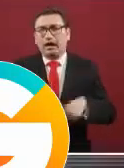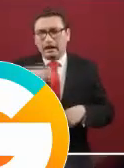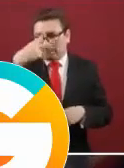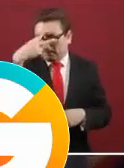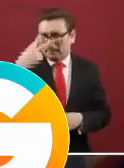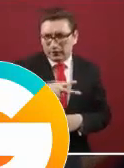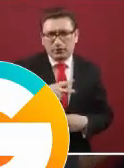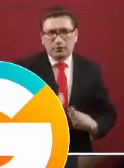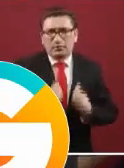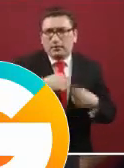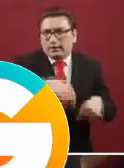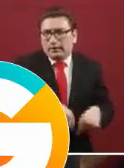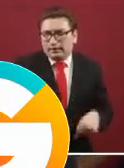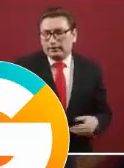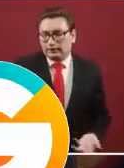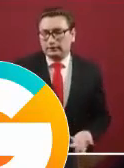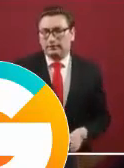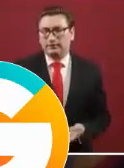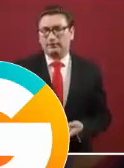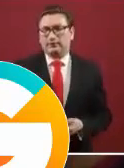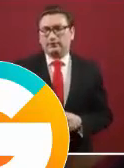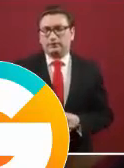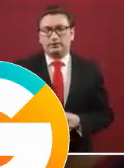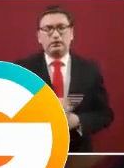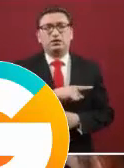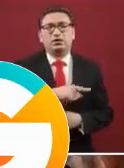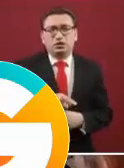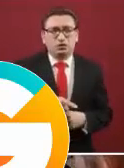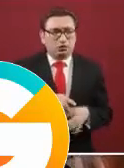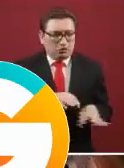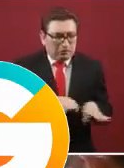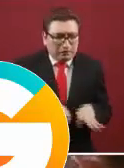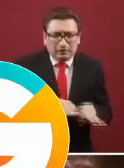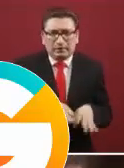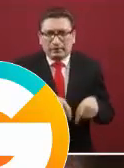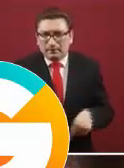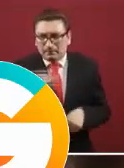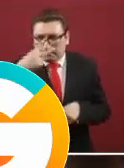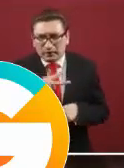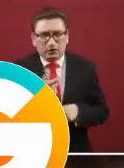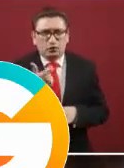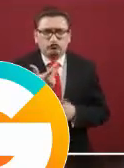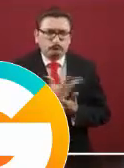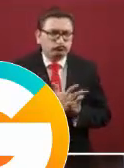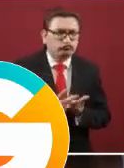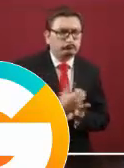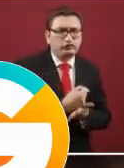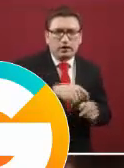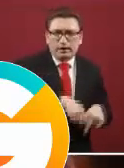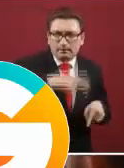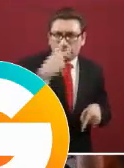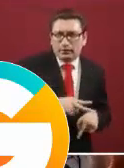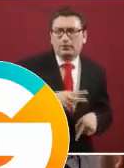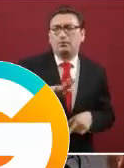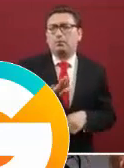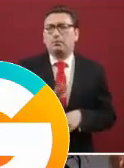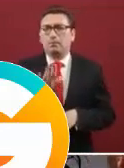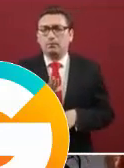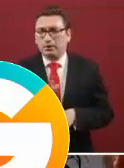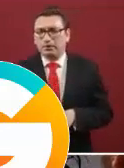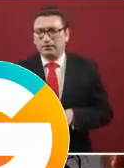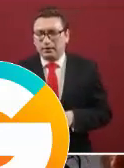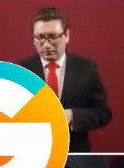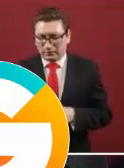se sirven de México y cobran en México. Es como hacerle unas ranuras al barco